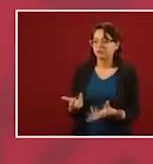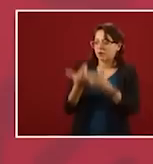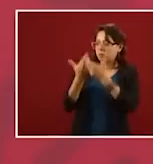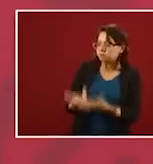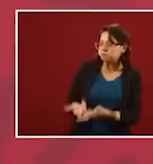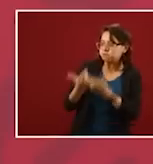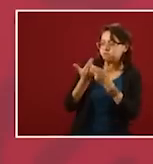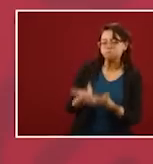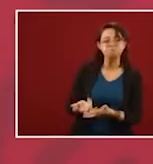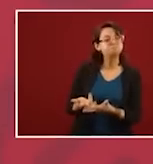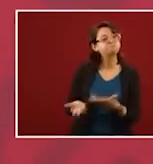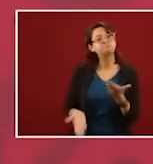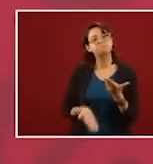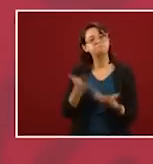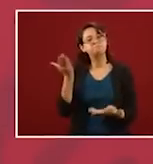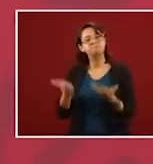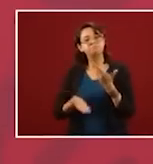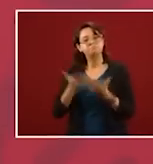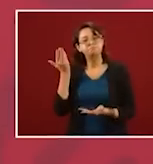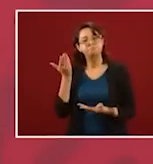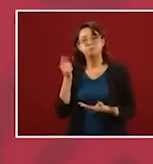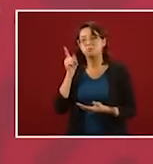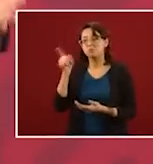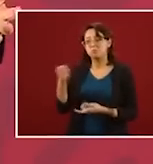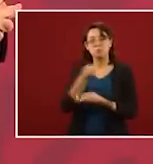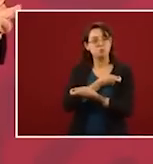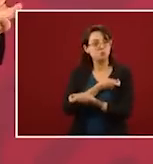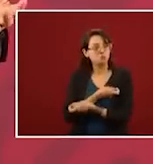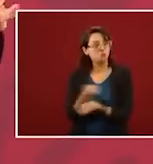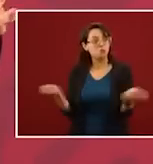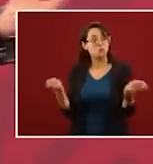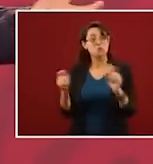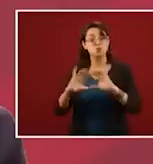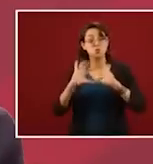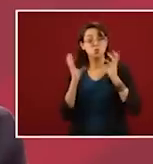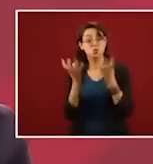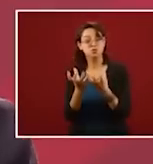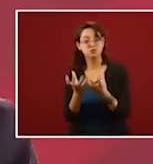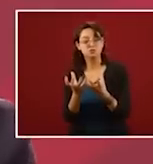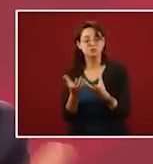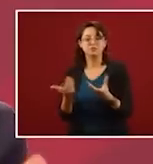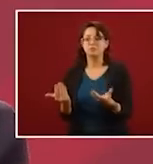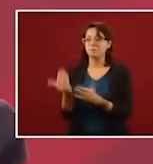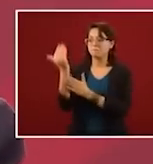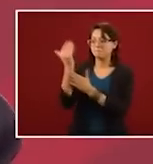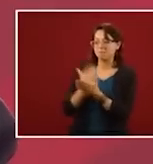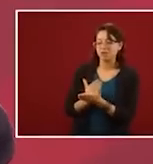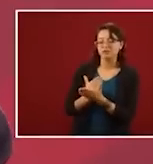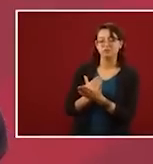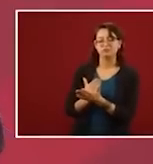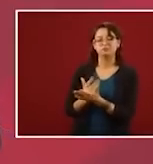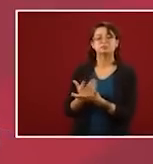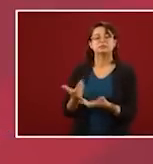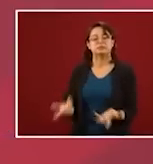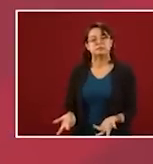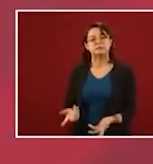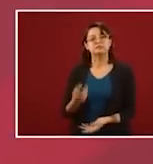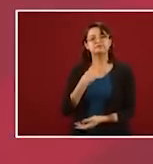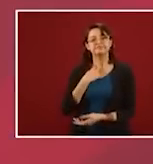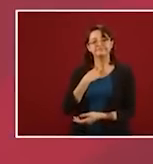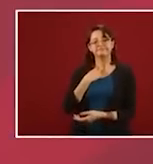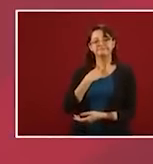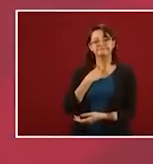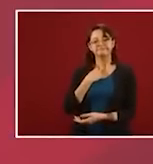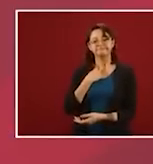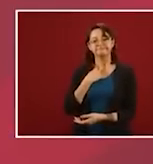suficiencia necesaria para abastecer al mundo. Obviamente se encarecieron, se concentraron. Ahora,